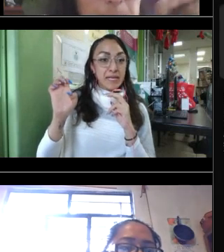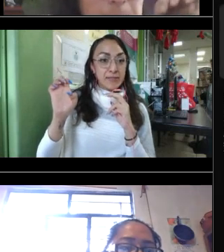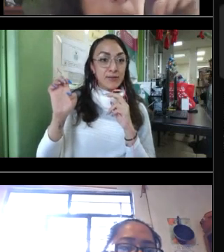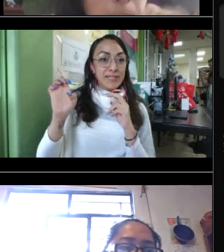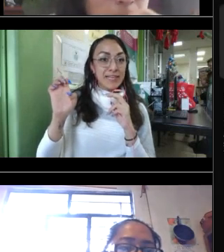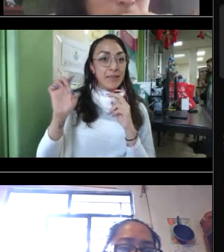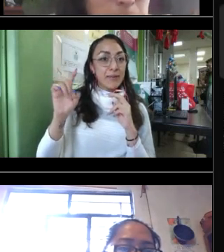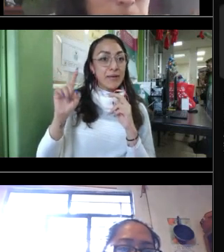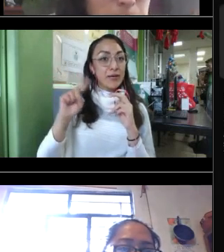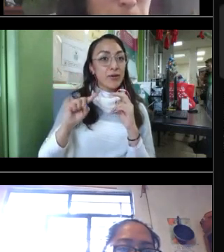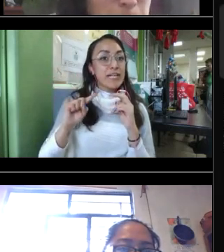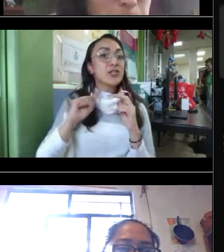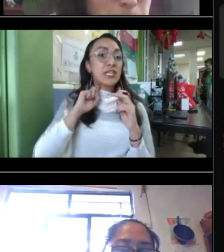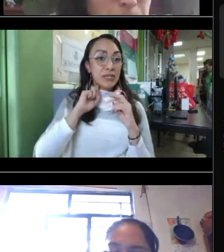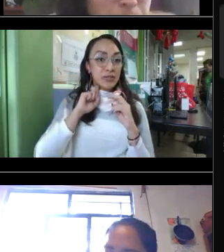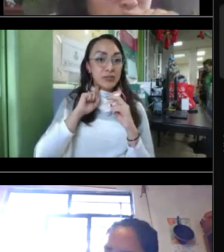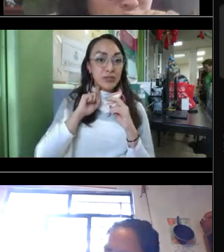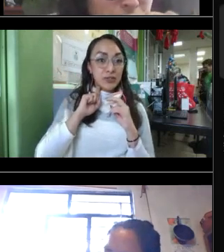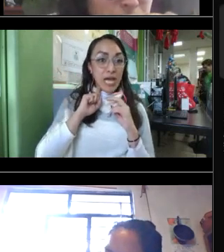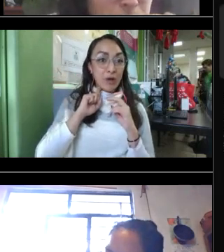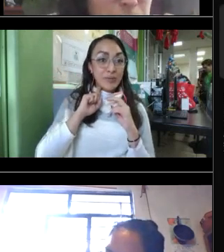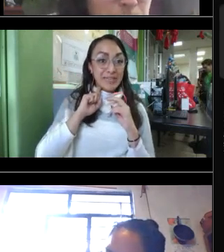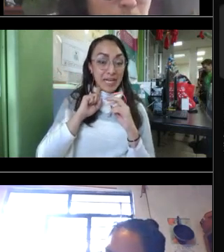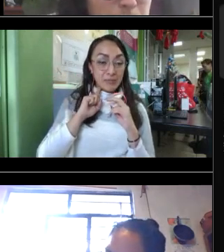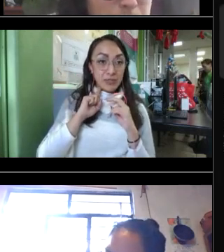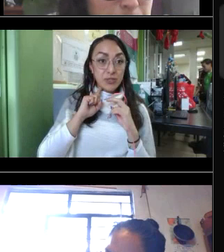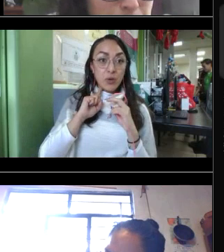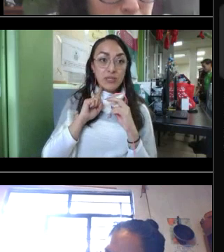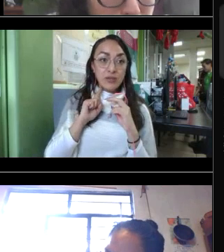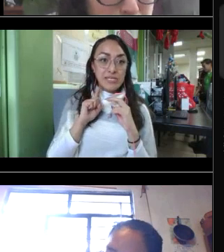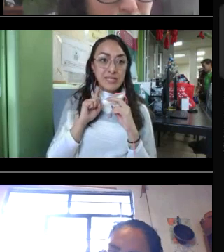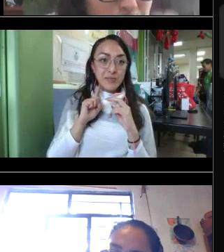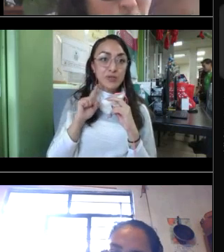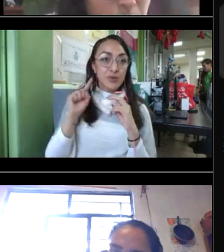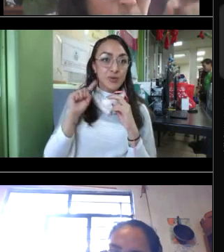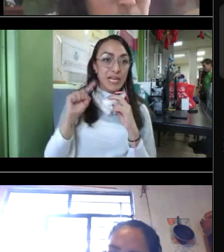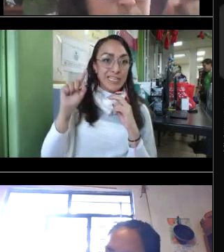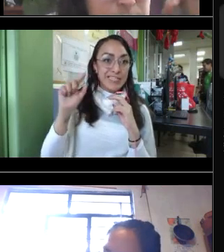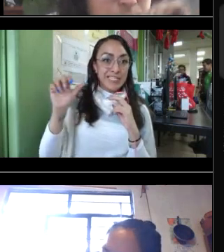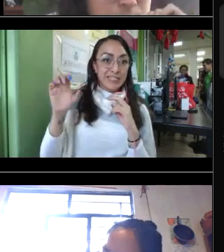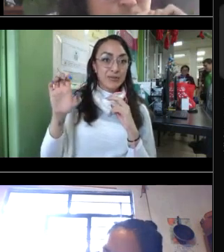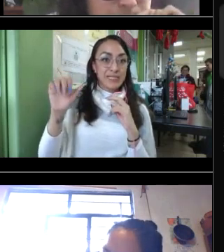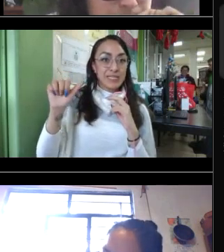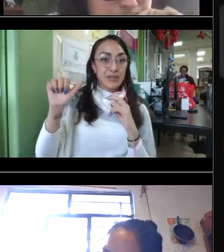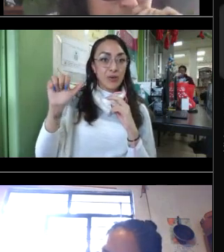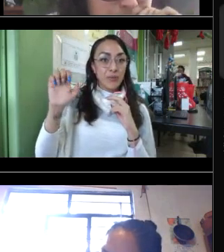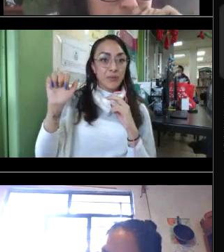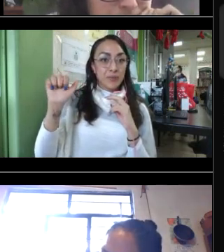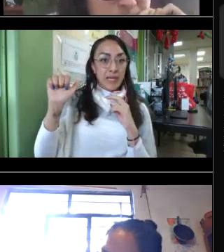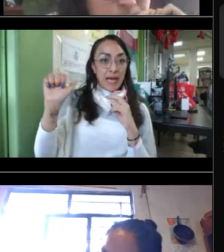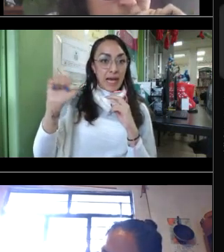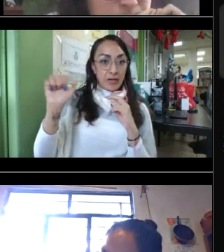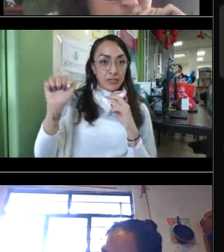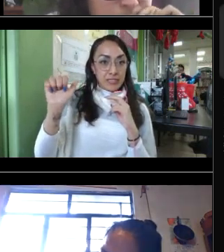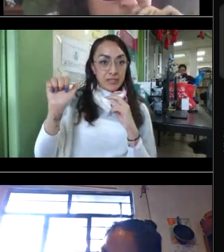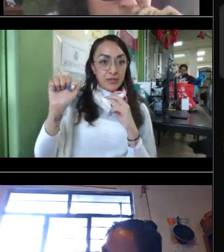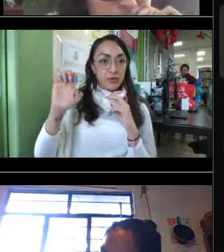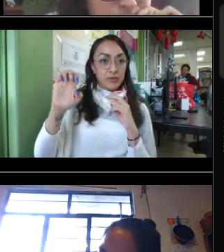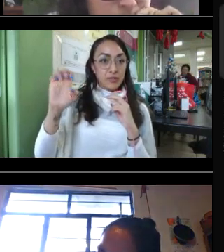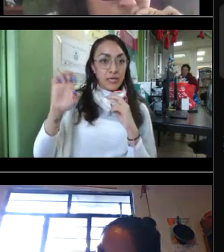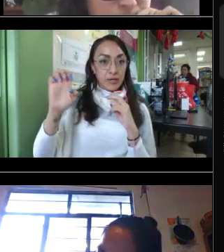Esa vibración tiene que ver con el sonido que nosotros aumentamos cuando decimos una letra que tiene un acento. A